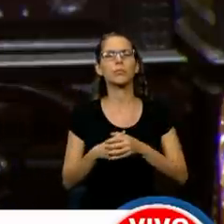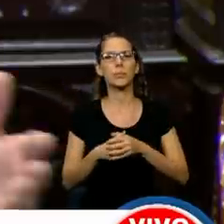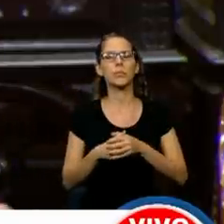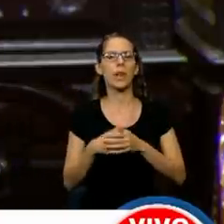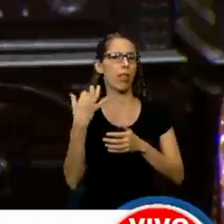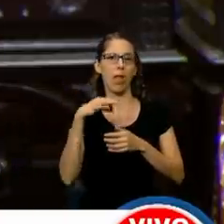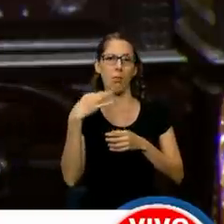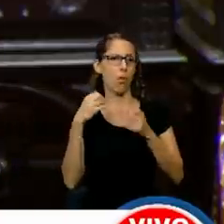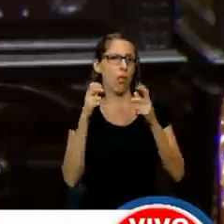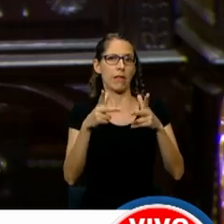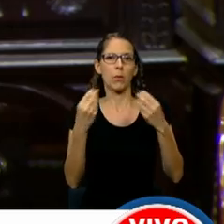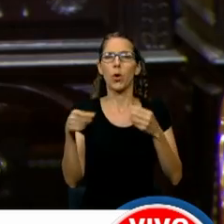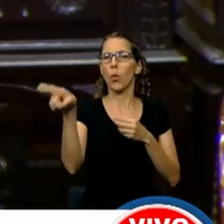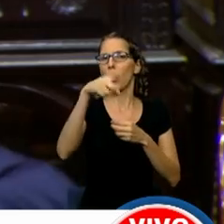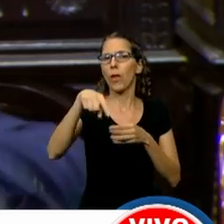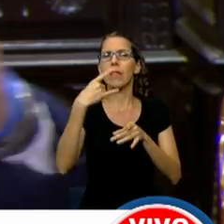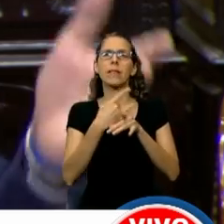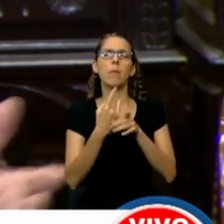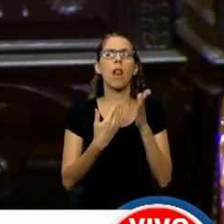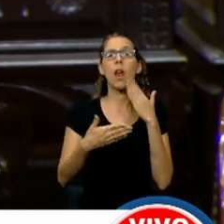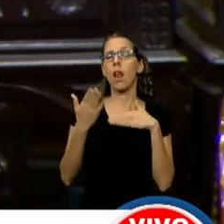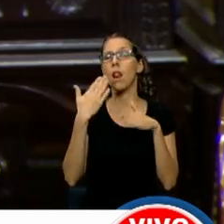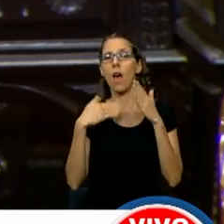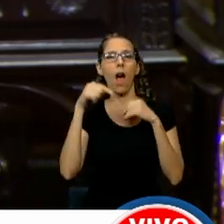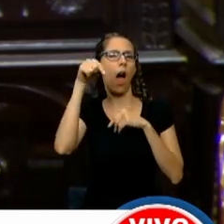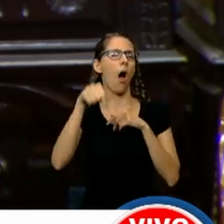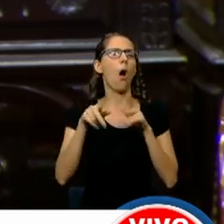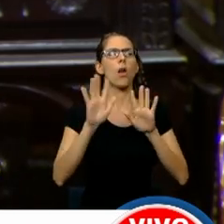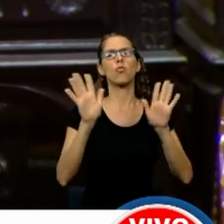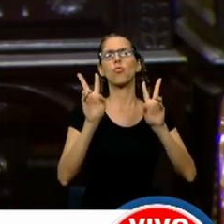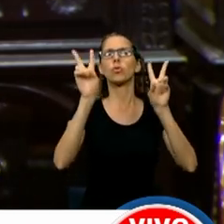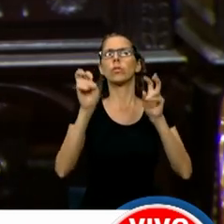le encuentran alguna excusa ahora hablan de la macroeconomía